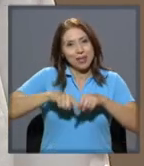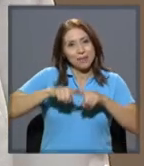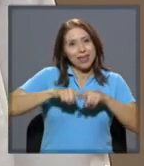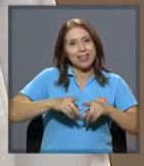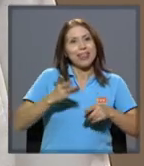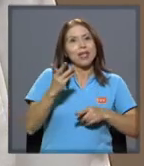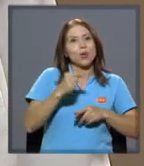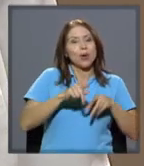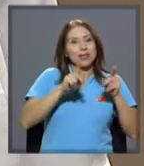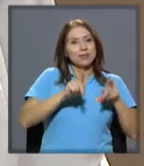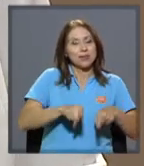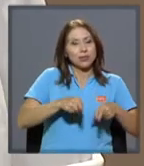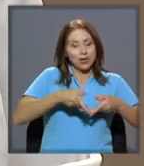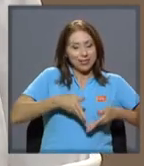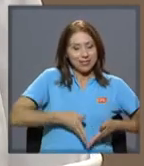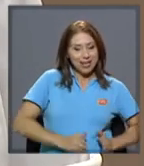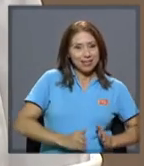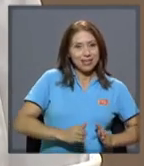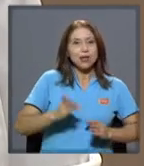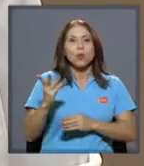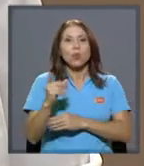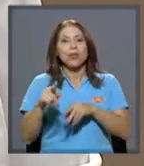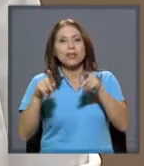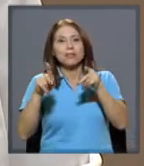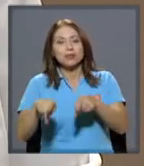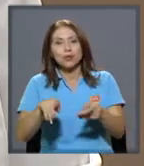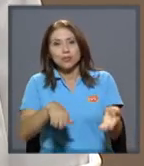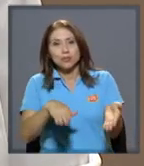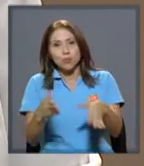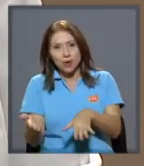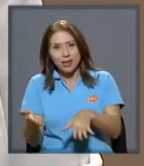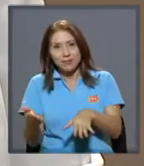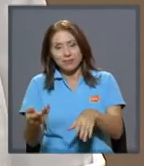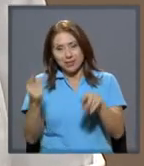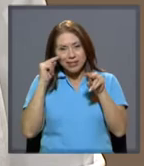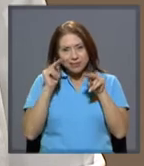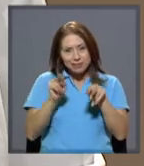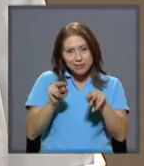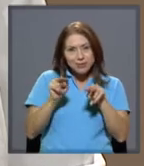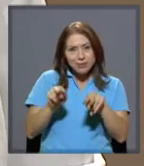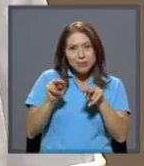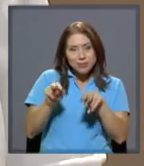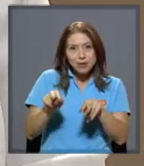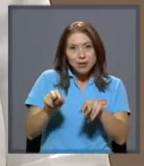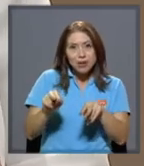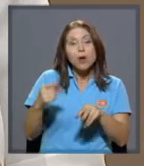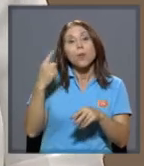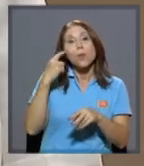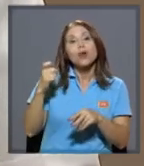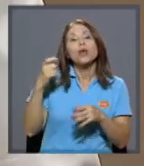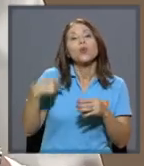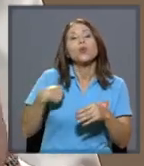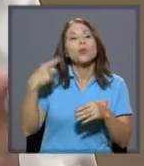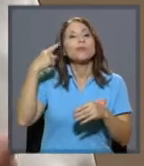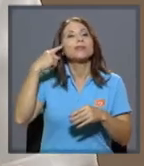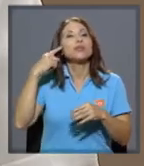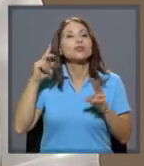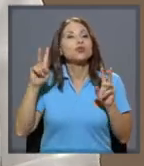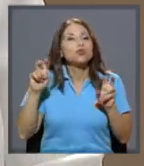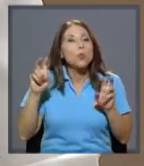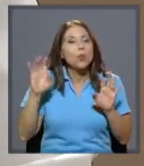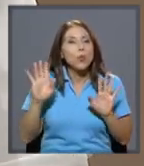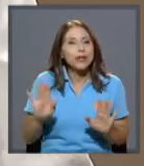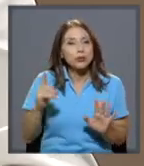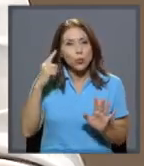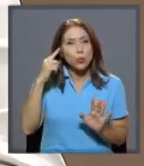defunciones observado, porque en el que se hace con las estimaciones y proyecciones, uno también hace un supuesto y proyecta cómo